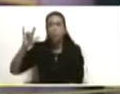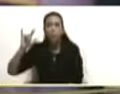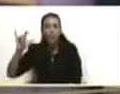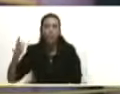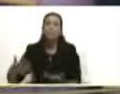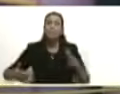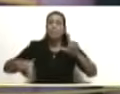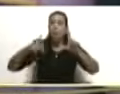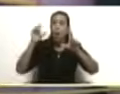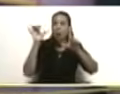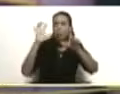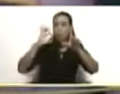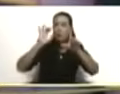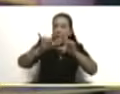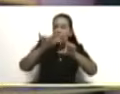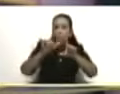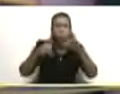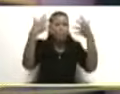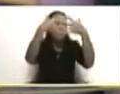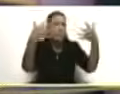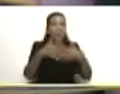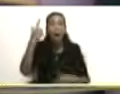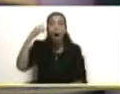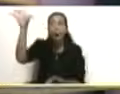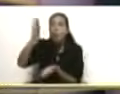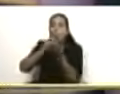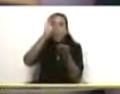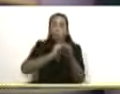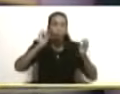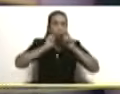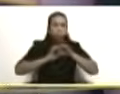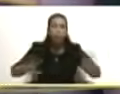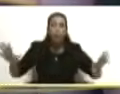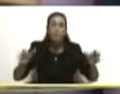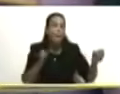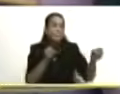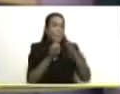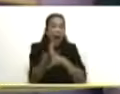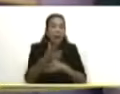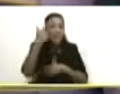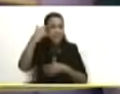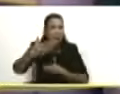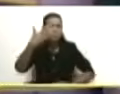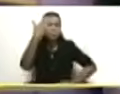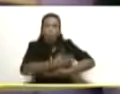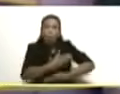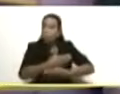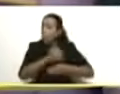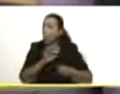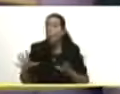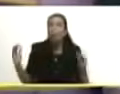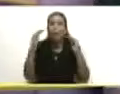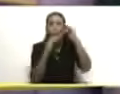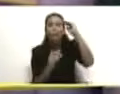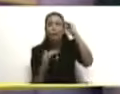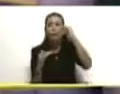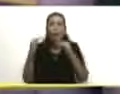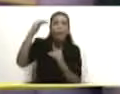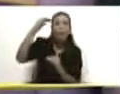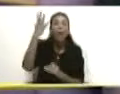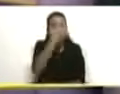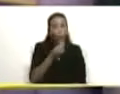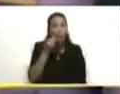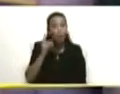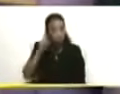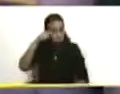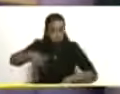analizar lo que tecnológicamente está pasando en el mundo y vencer las brechas que se puedan generar por la desigualdad que existe en el mundo. La juventud